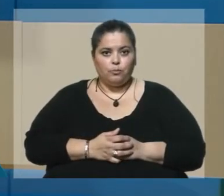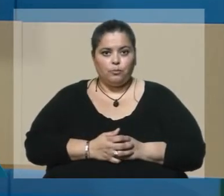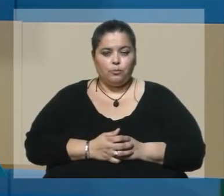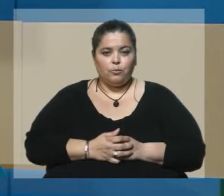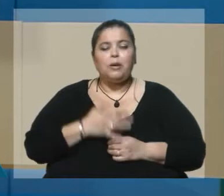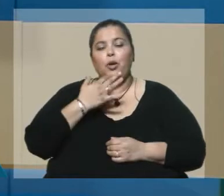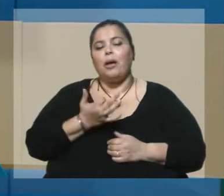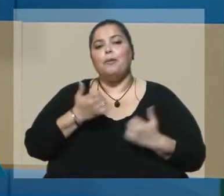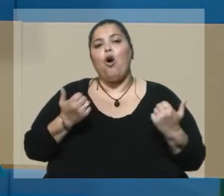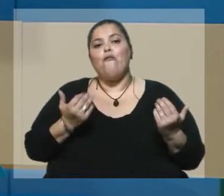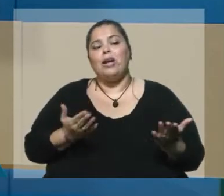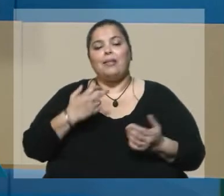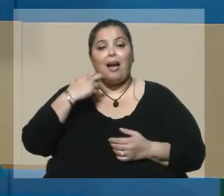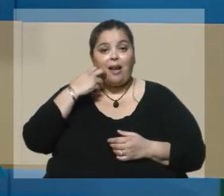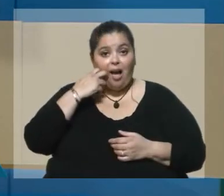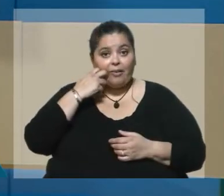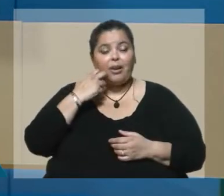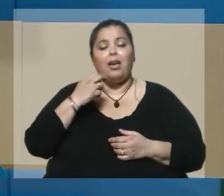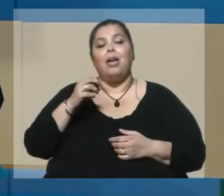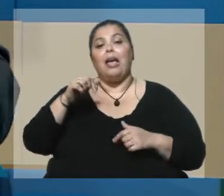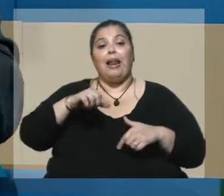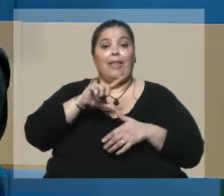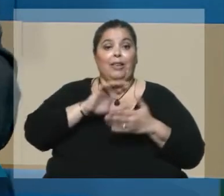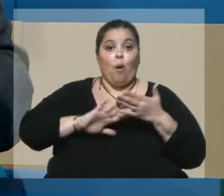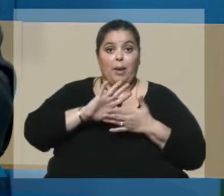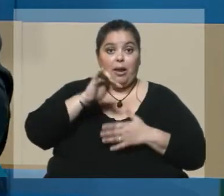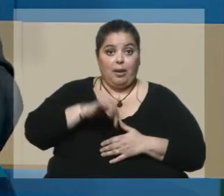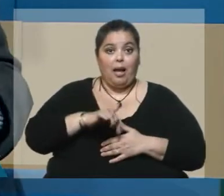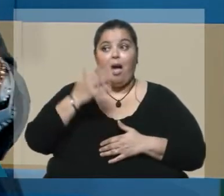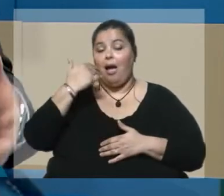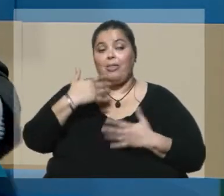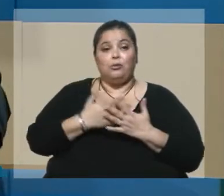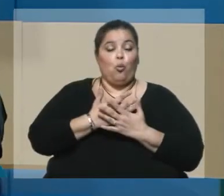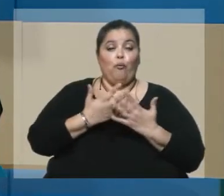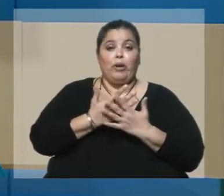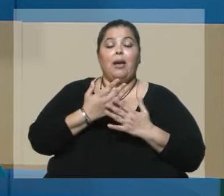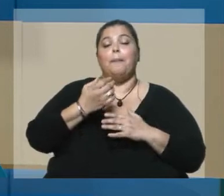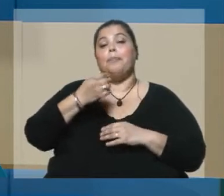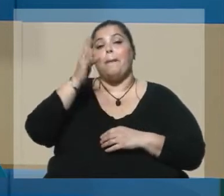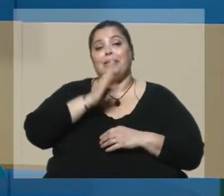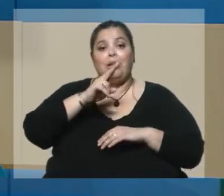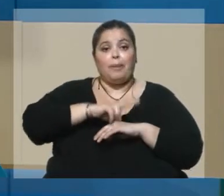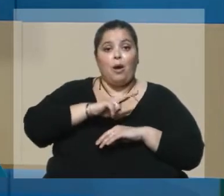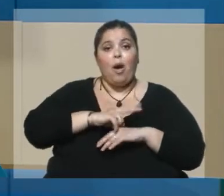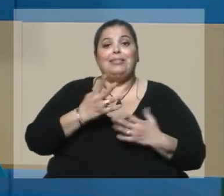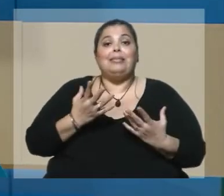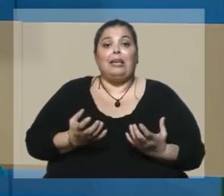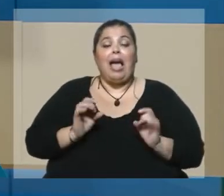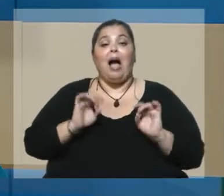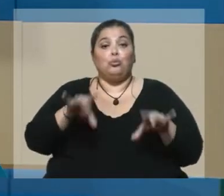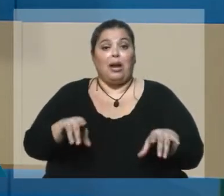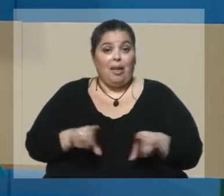la oferta de carne en Latinoamérica por la estuvo afectada por la sequía en Paraguay en Brasil en Australia lo mismo